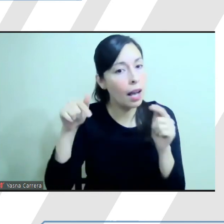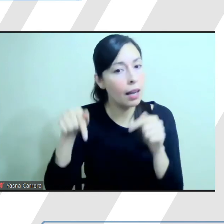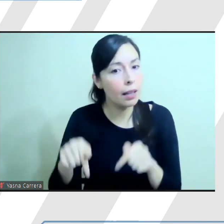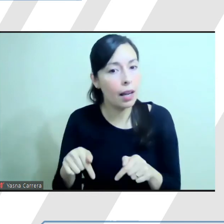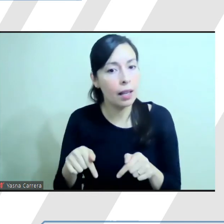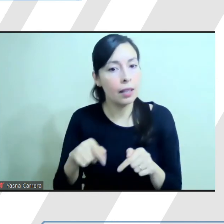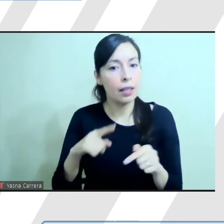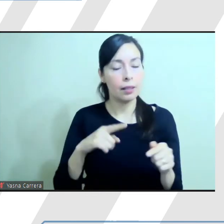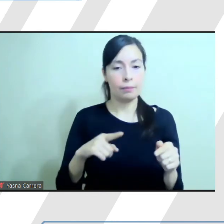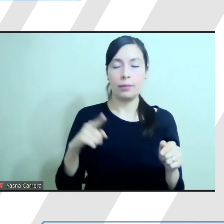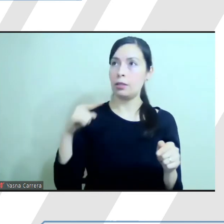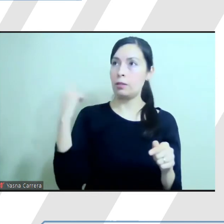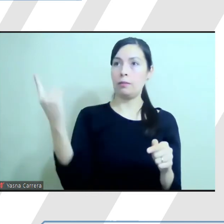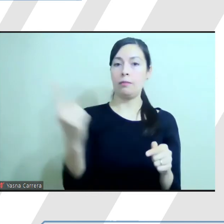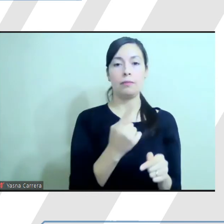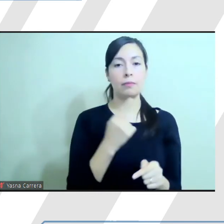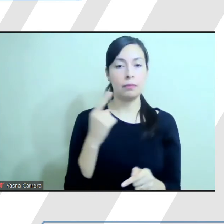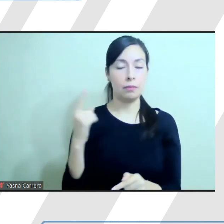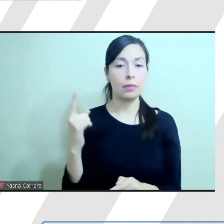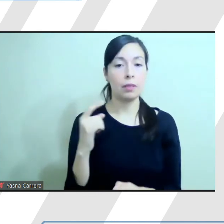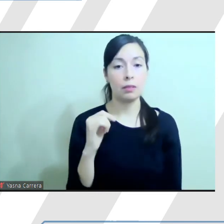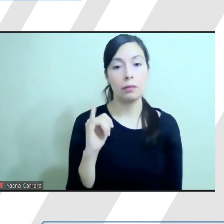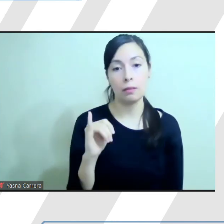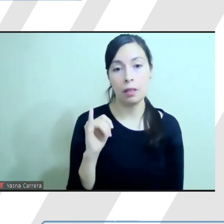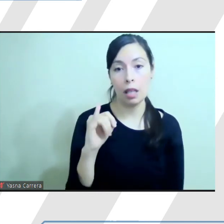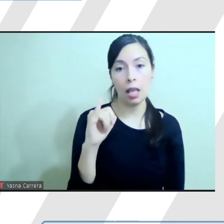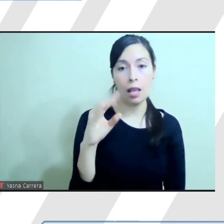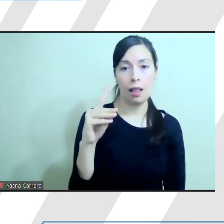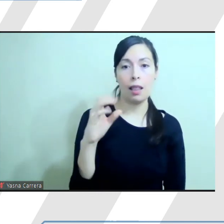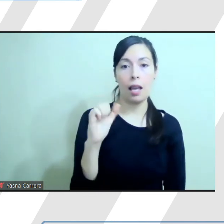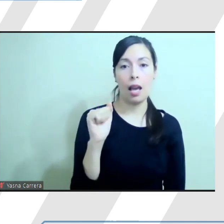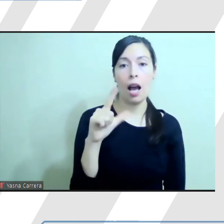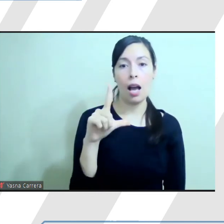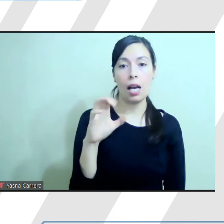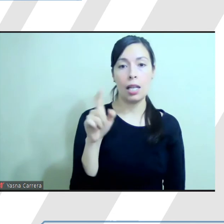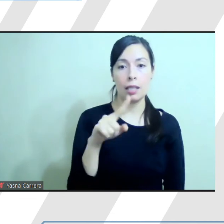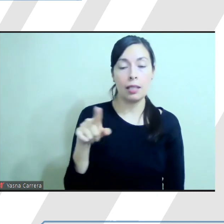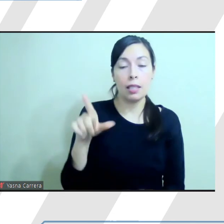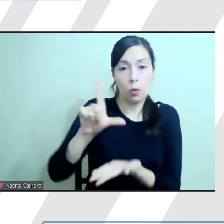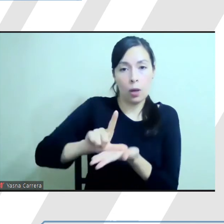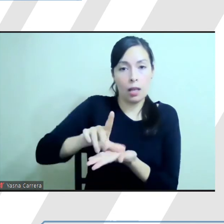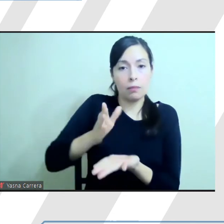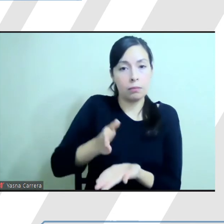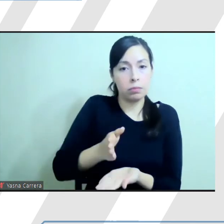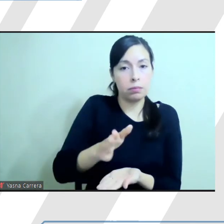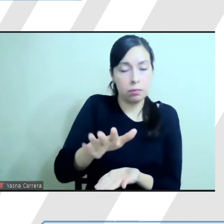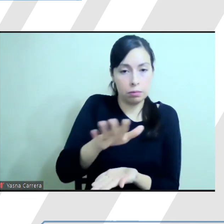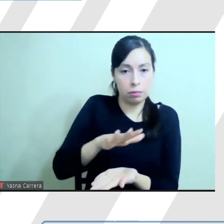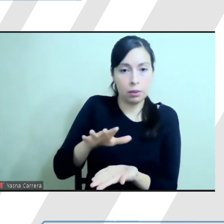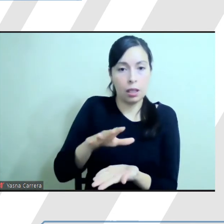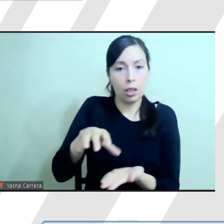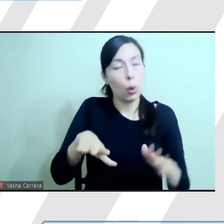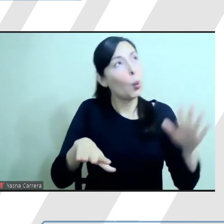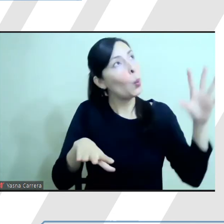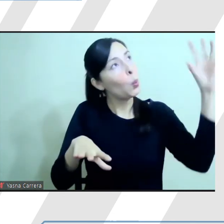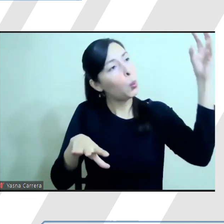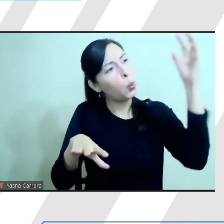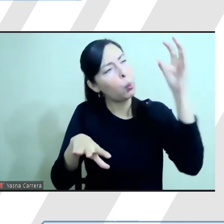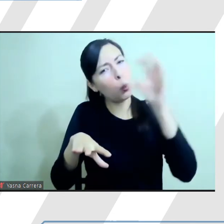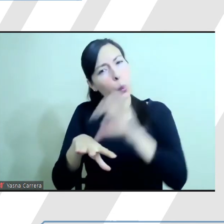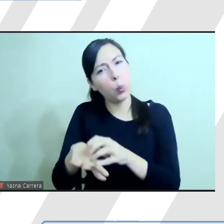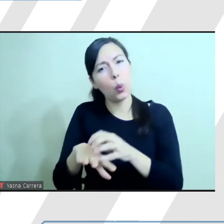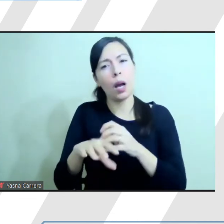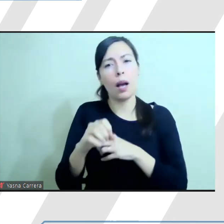condiciones que son bastante ideales para la preservación del sitio, y es por eso, a pesar de que ese choque tuvo lugar hace alrededor